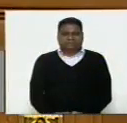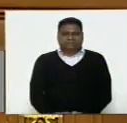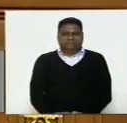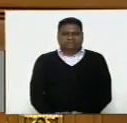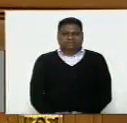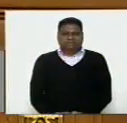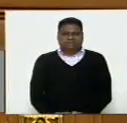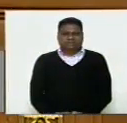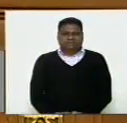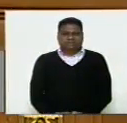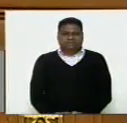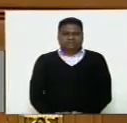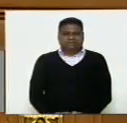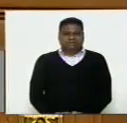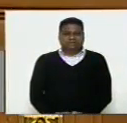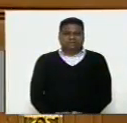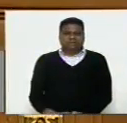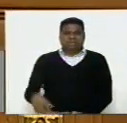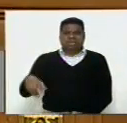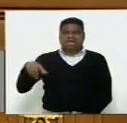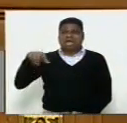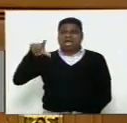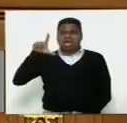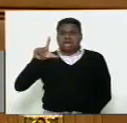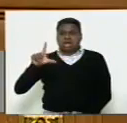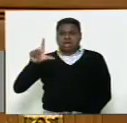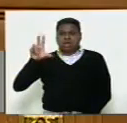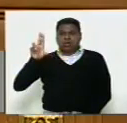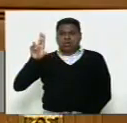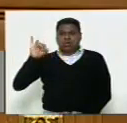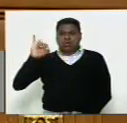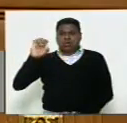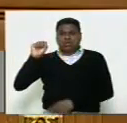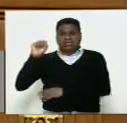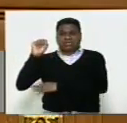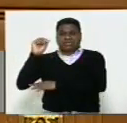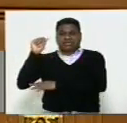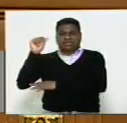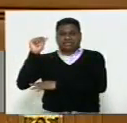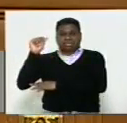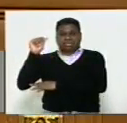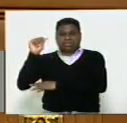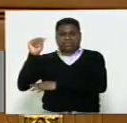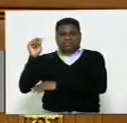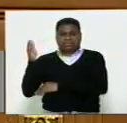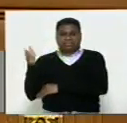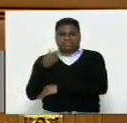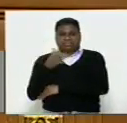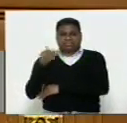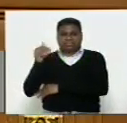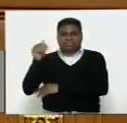a Luisa Cáceres de Arizmendi, a ella,